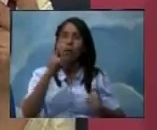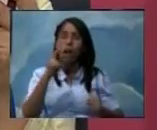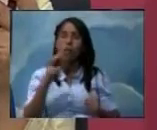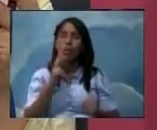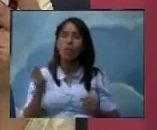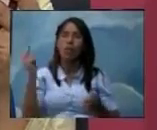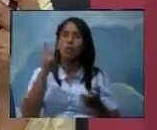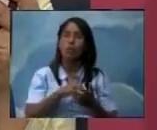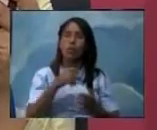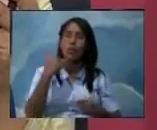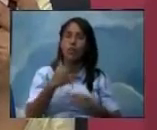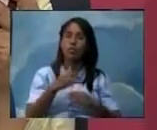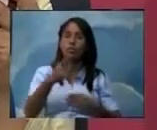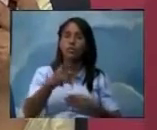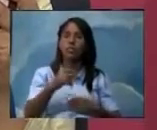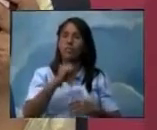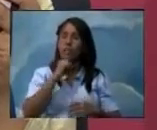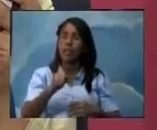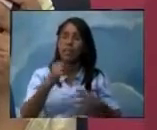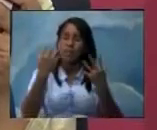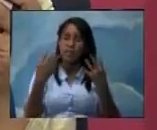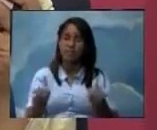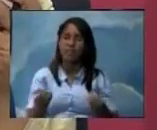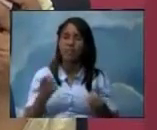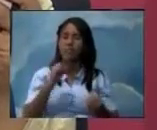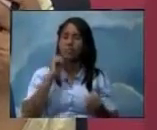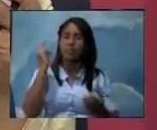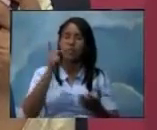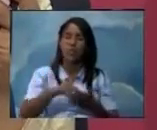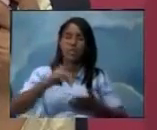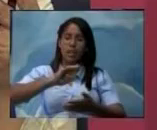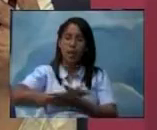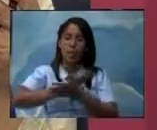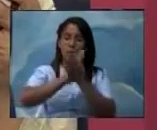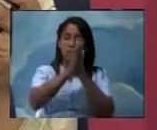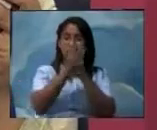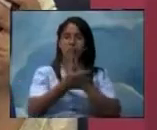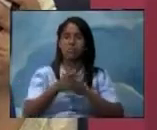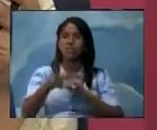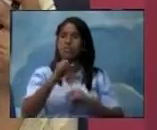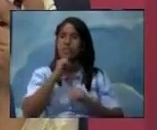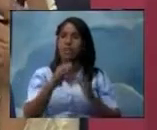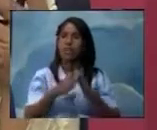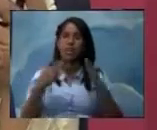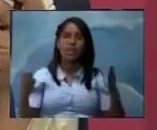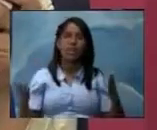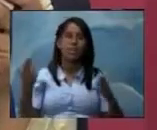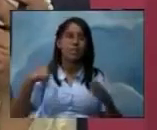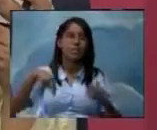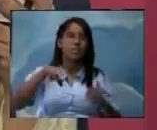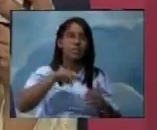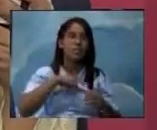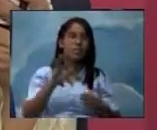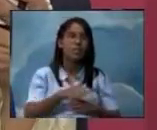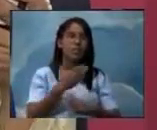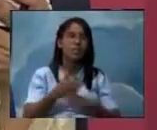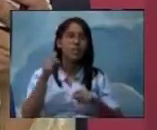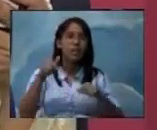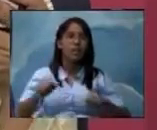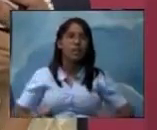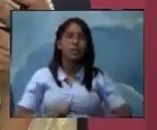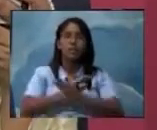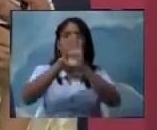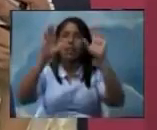oro, fueron como tamo de las eras del verano, fueron desmenuzados. Esto es tremendo que nosotros lo compartamos en